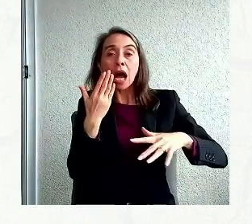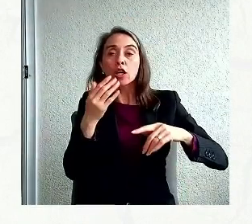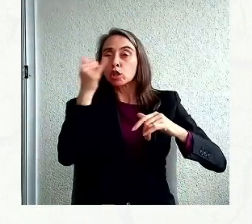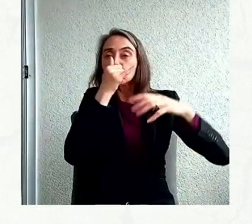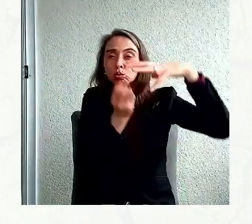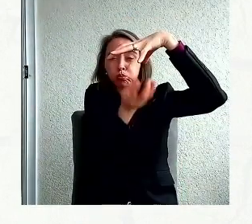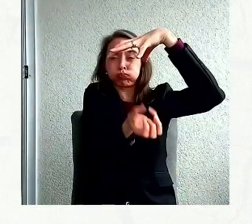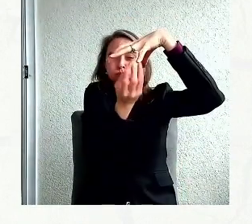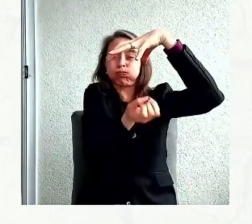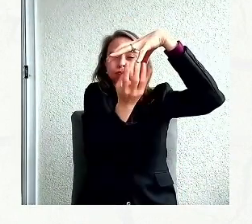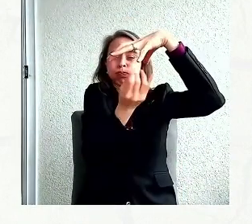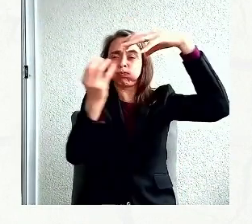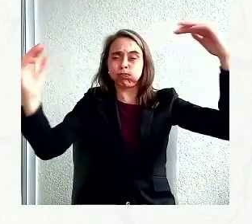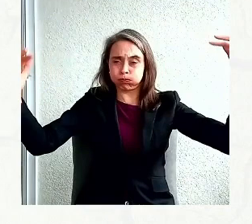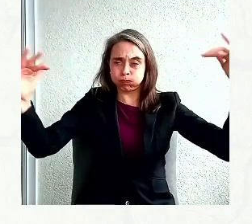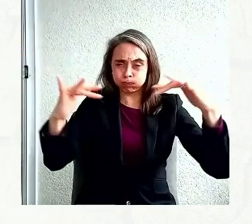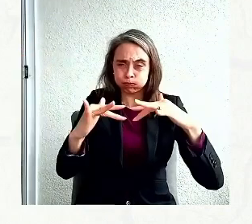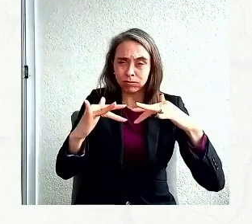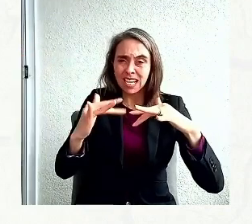alveolo y hay menos